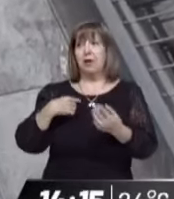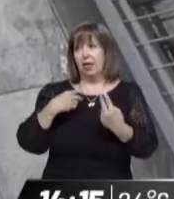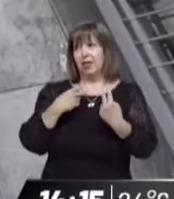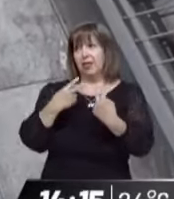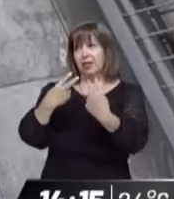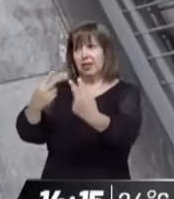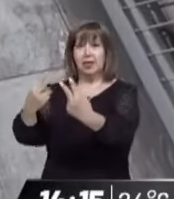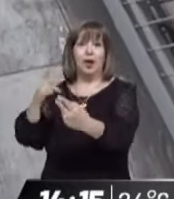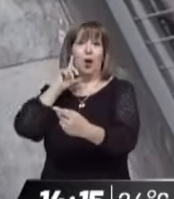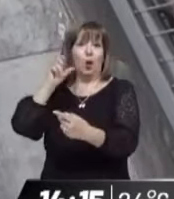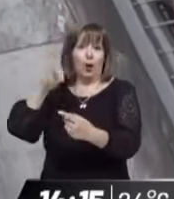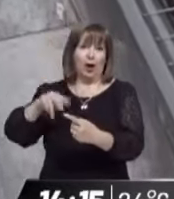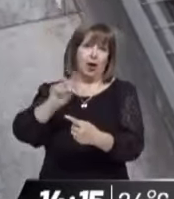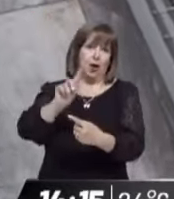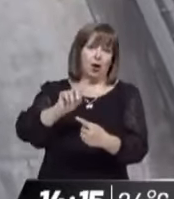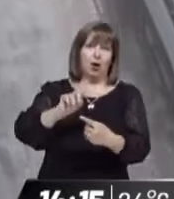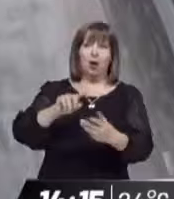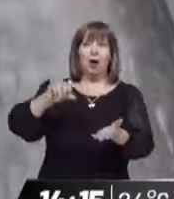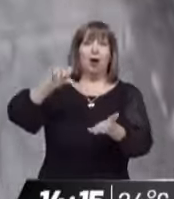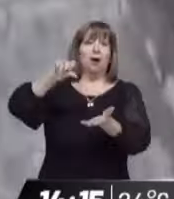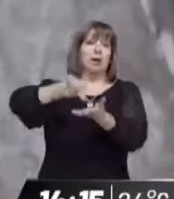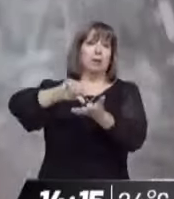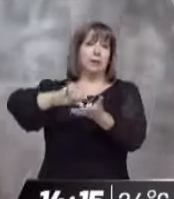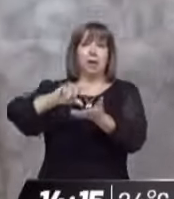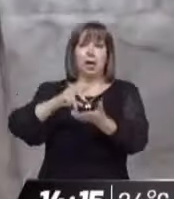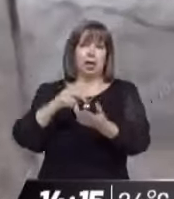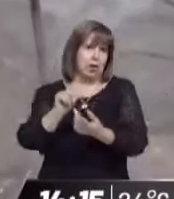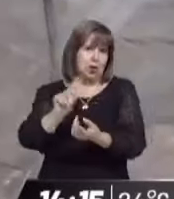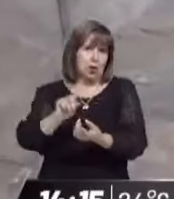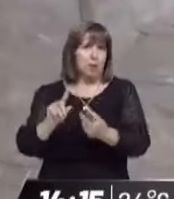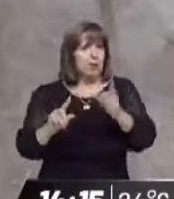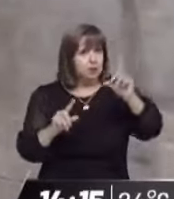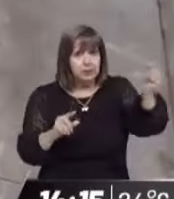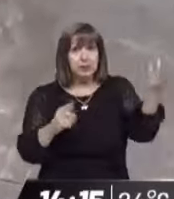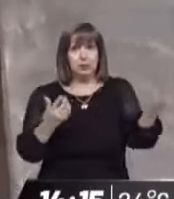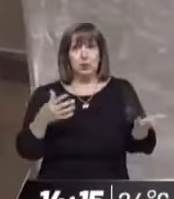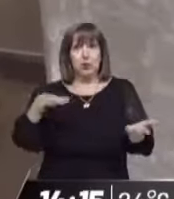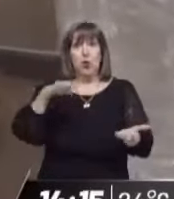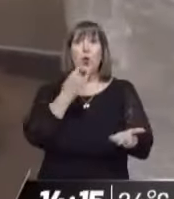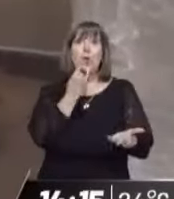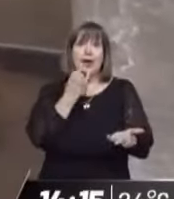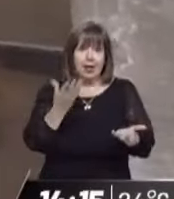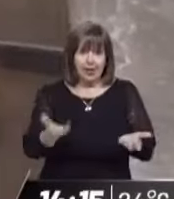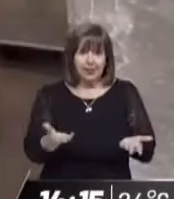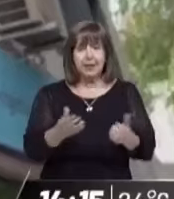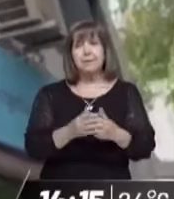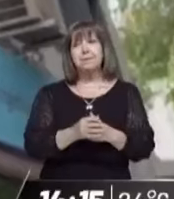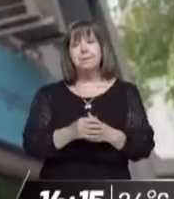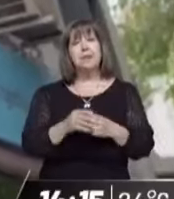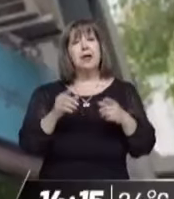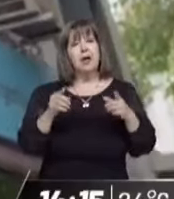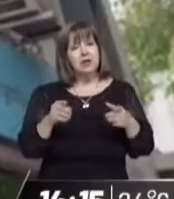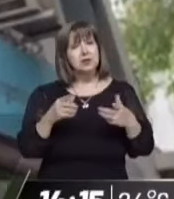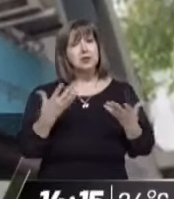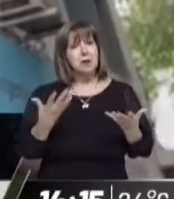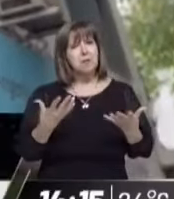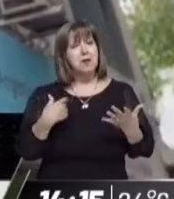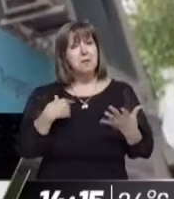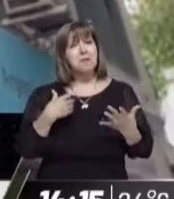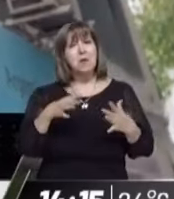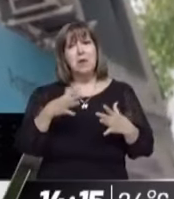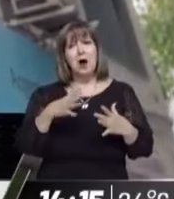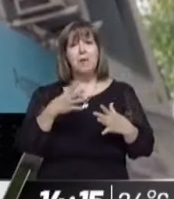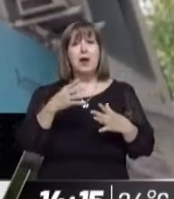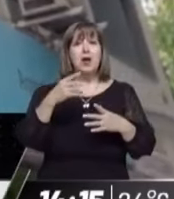departamento Luján o al Gran Mendoza para realizar un trámite El problema es que justamente tendrían que hacer los ciudadanos de uspayata cerca de